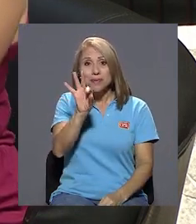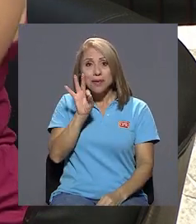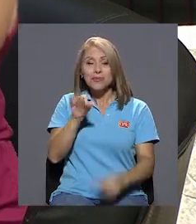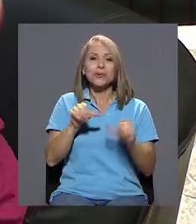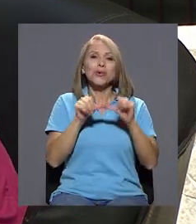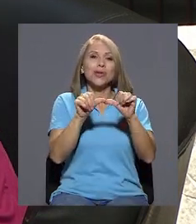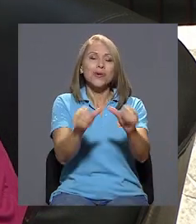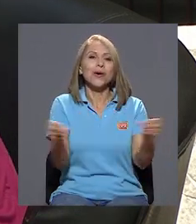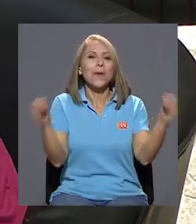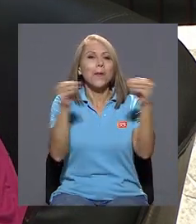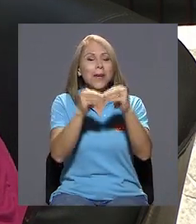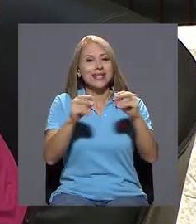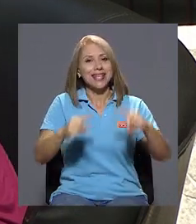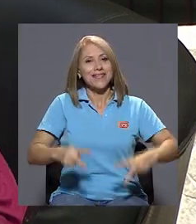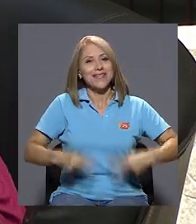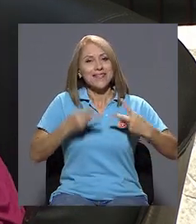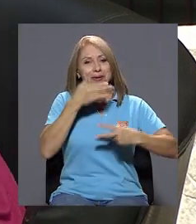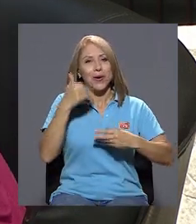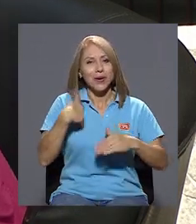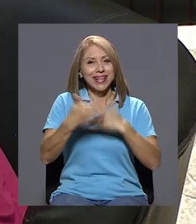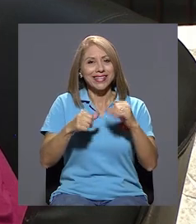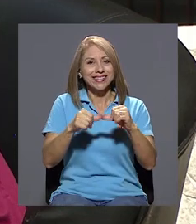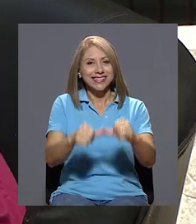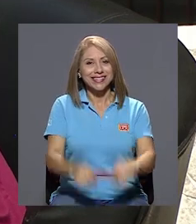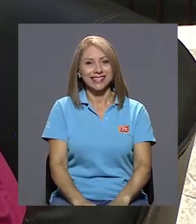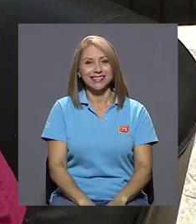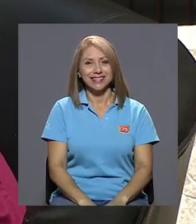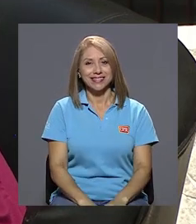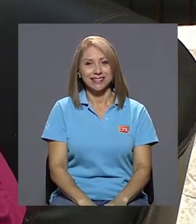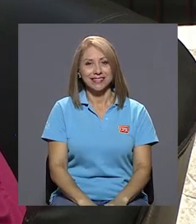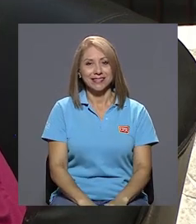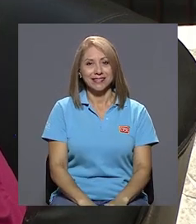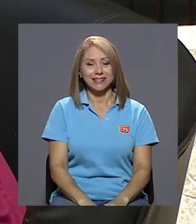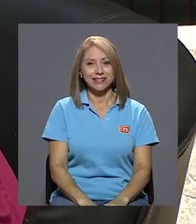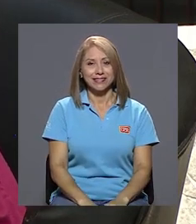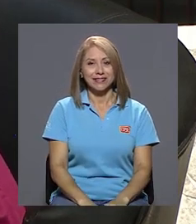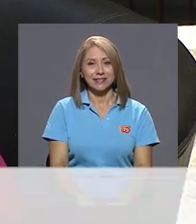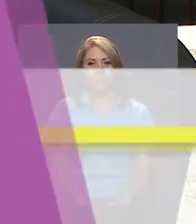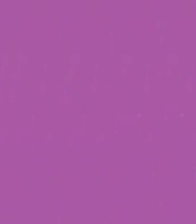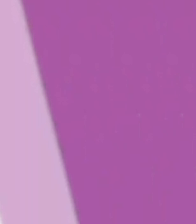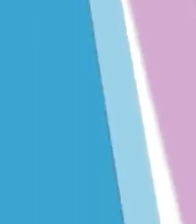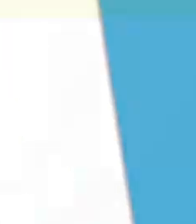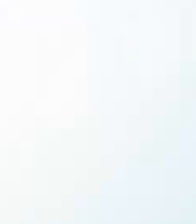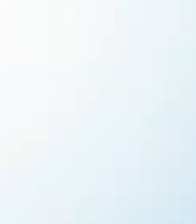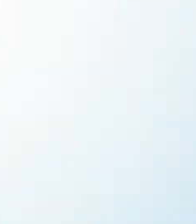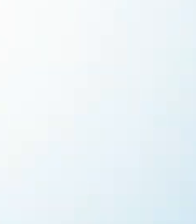pequeñita pausa. A todos los invitamos a que continúen con más de Vivir Mejor. Ya regresamos.